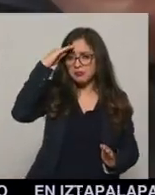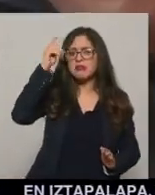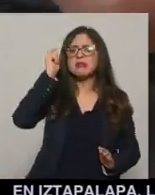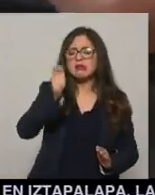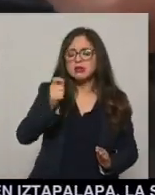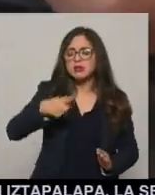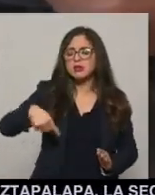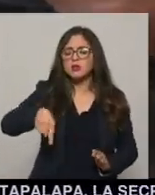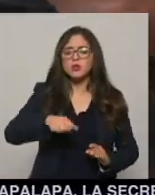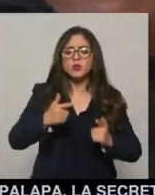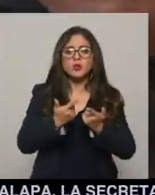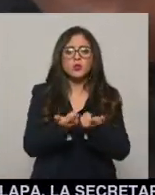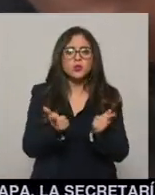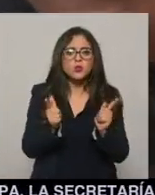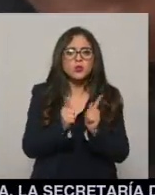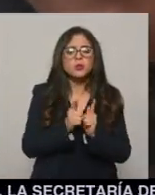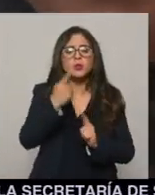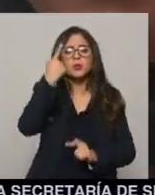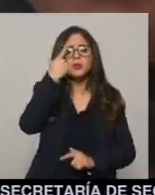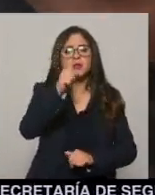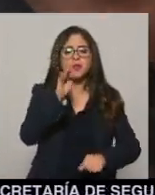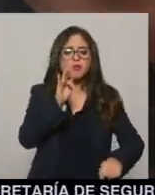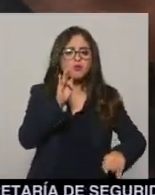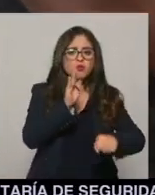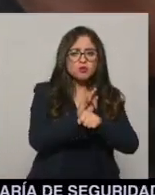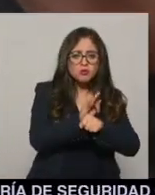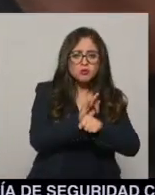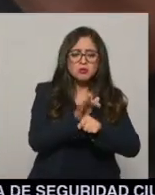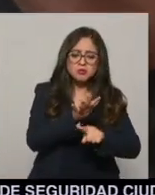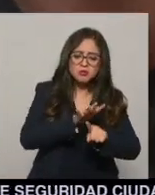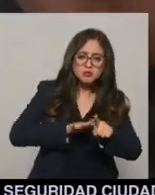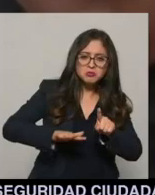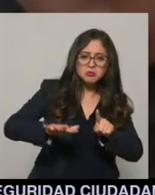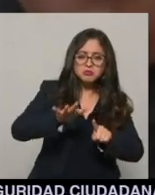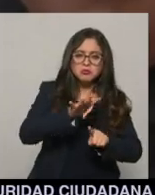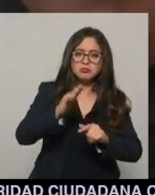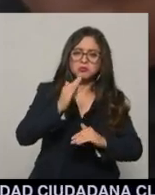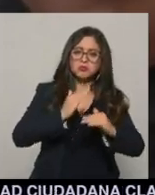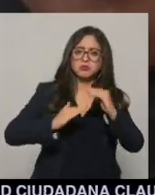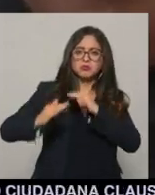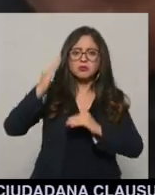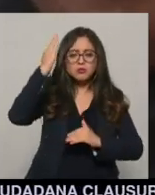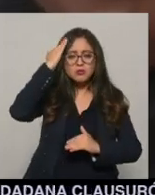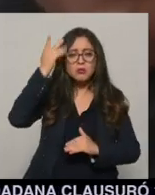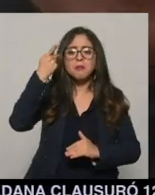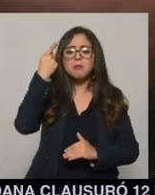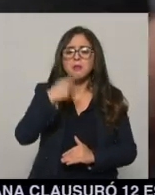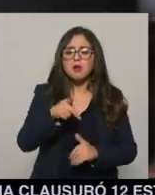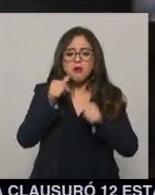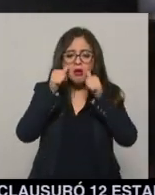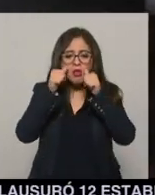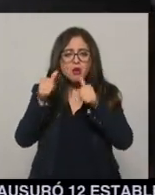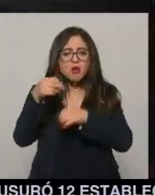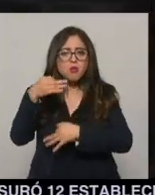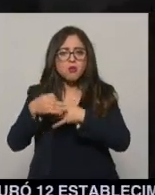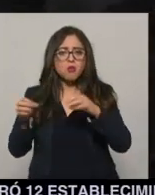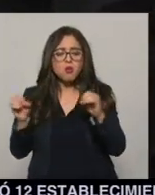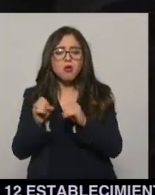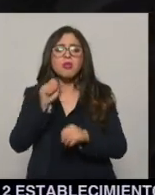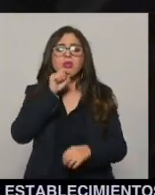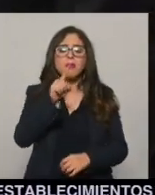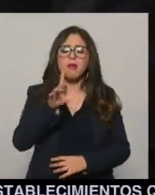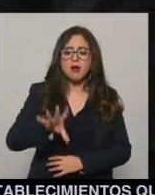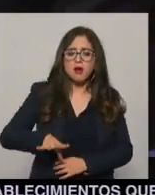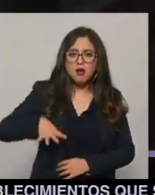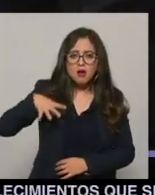una estructura de protección al interior, mantienen una estructura jerárquica, mantienen una estructura de impunidad, mantienen una estructura de abusos de